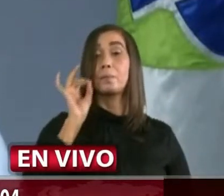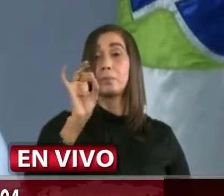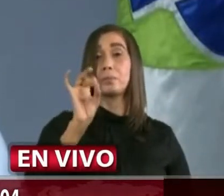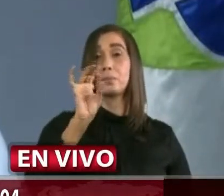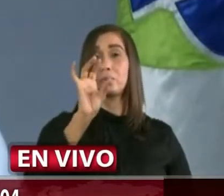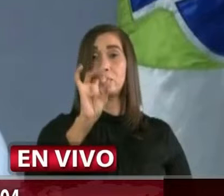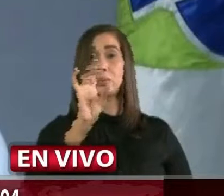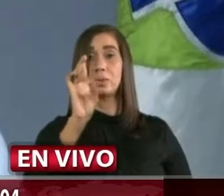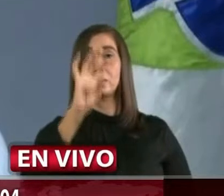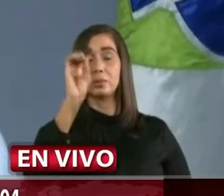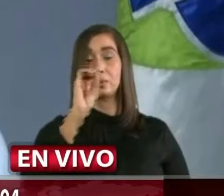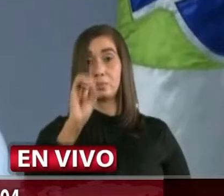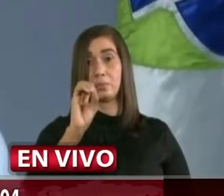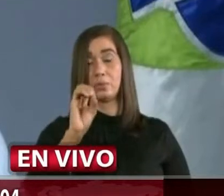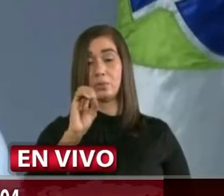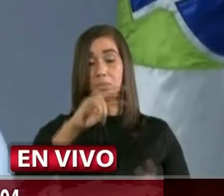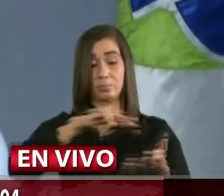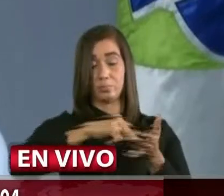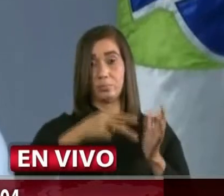80.67%, es decir,